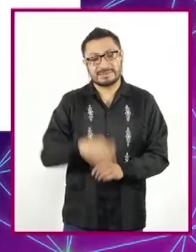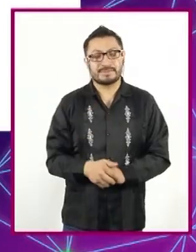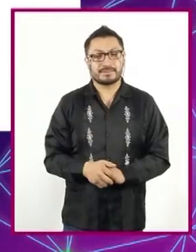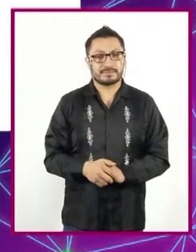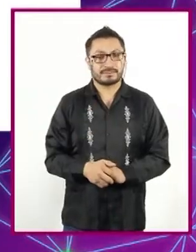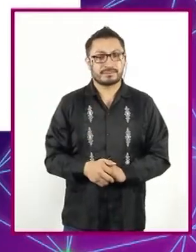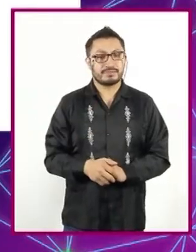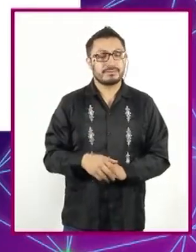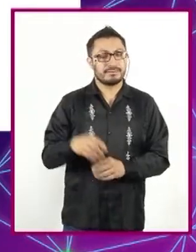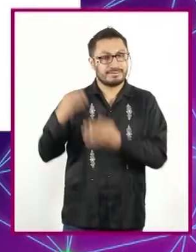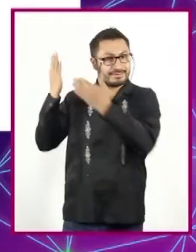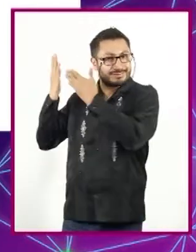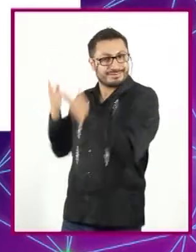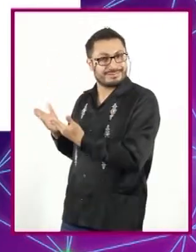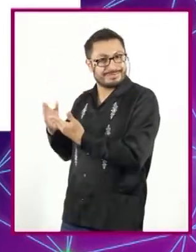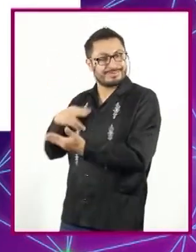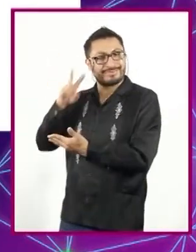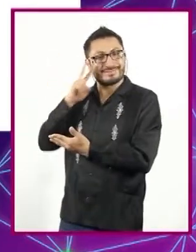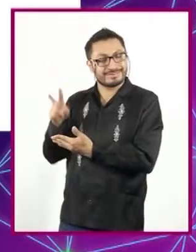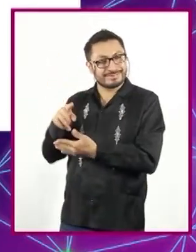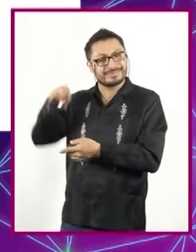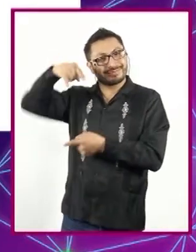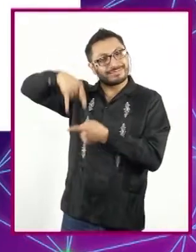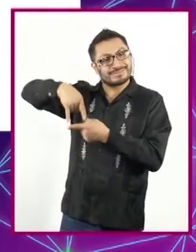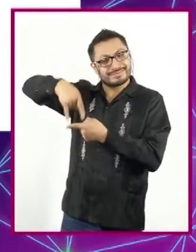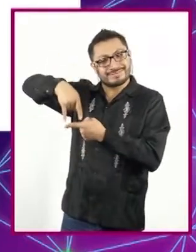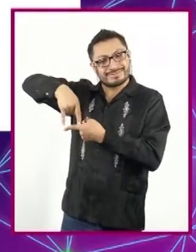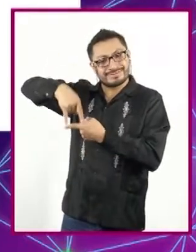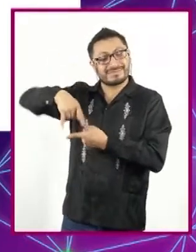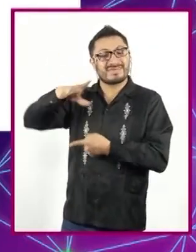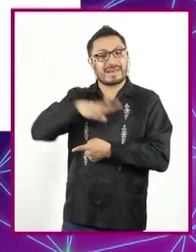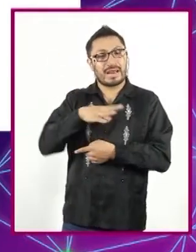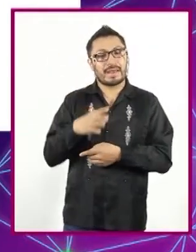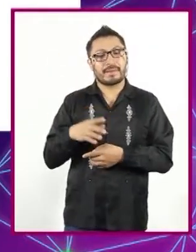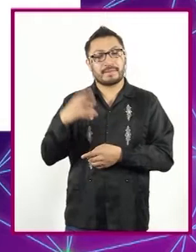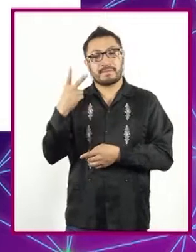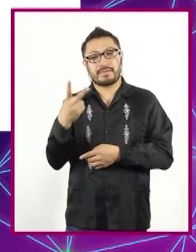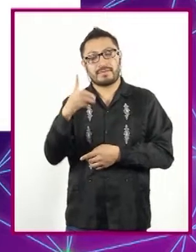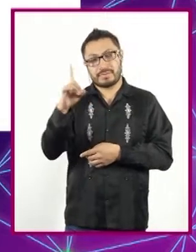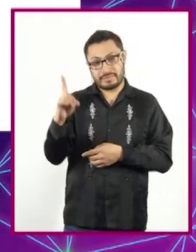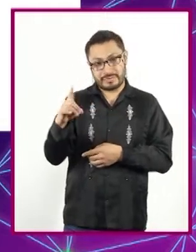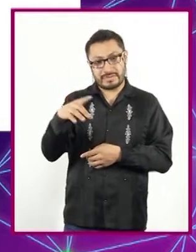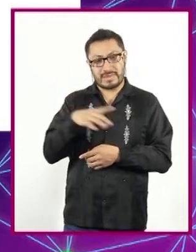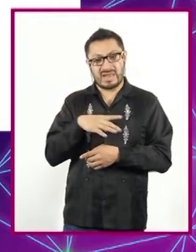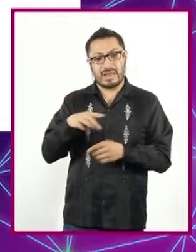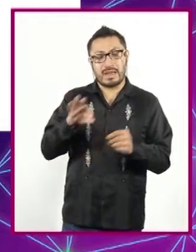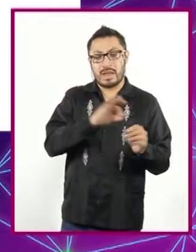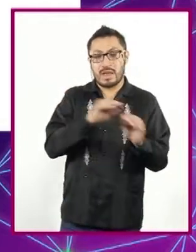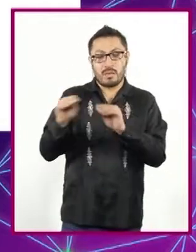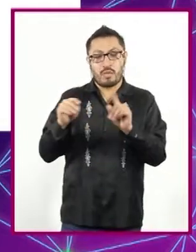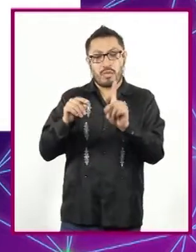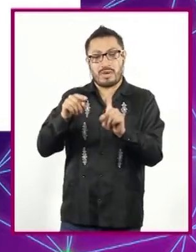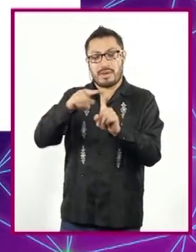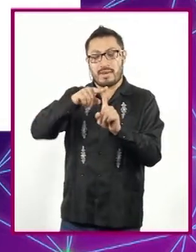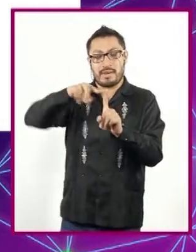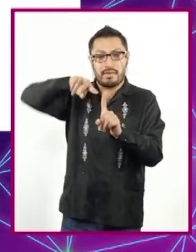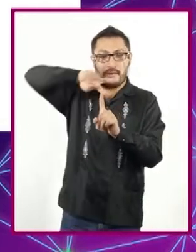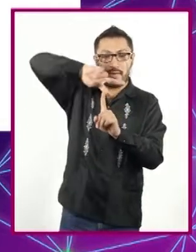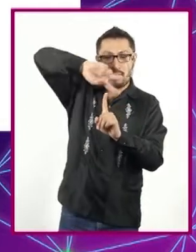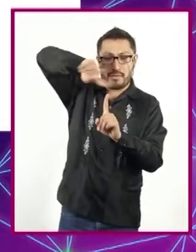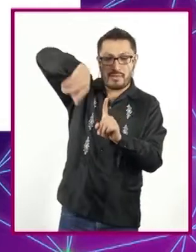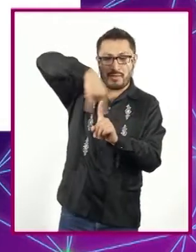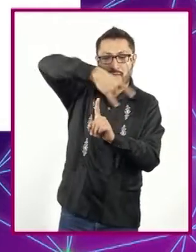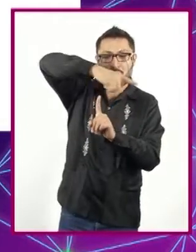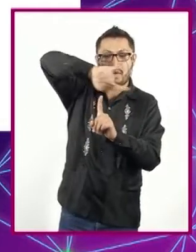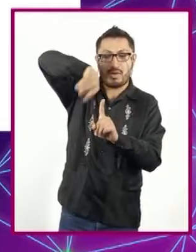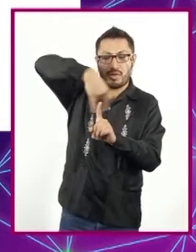En la animación, se ve como un cuadrado que se encuentra en dos dimensiones se desplaza sobre uno de sus ejes, que como ya